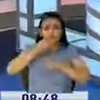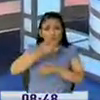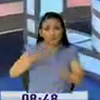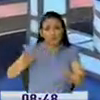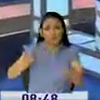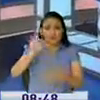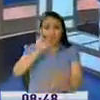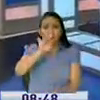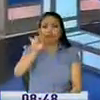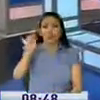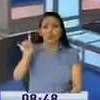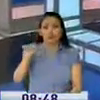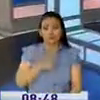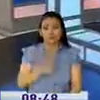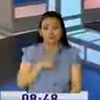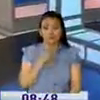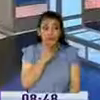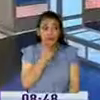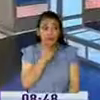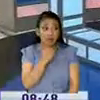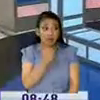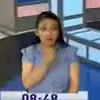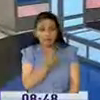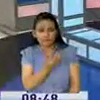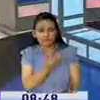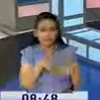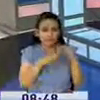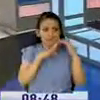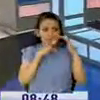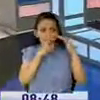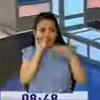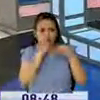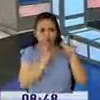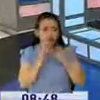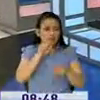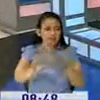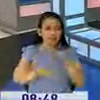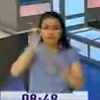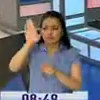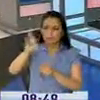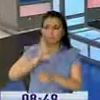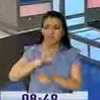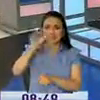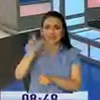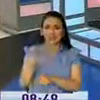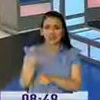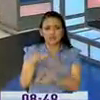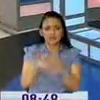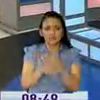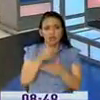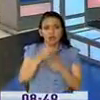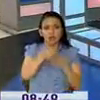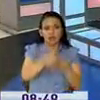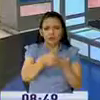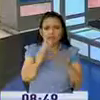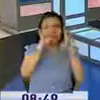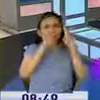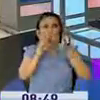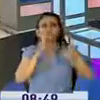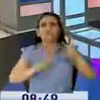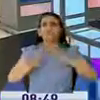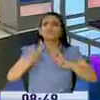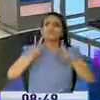del 911 cuando ustedes ven algún tipo de novedad en sus viviendas, para que vayan técnicos y puedan darles una mano, alguna sugerencia,